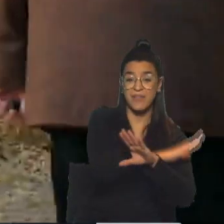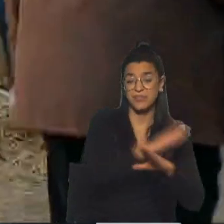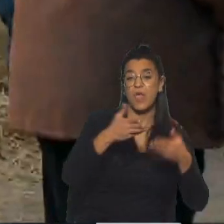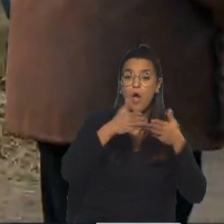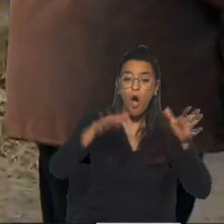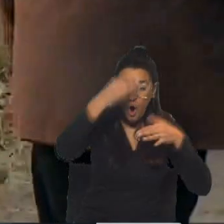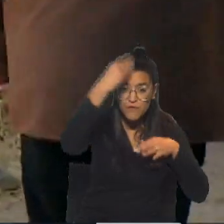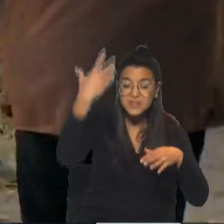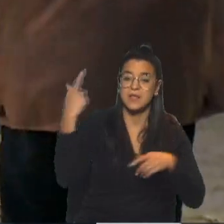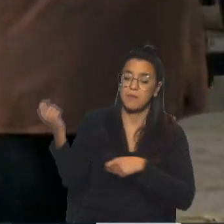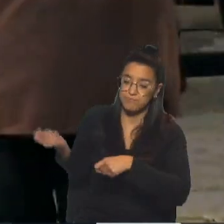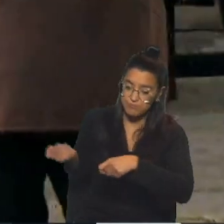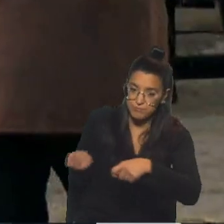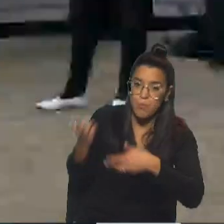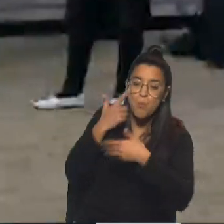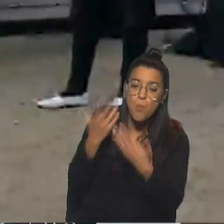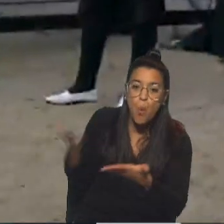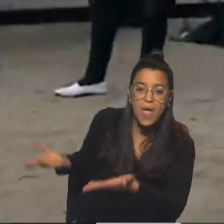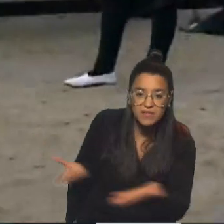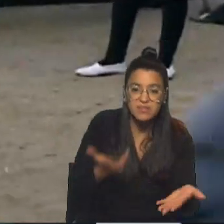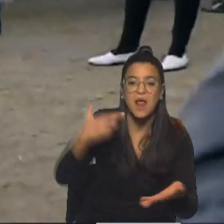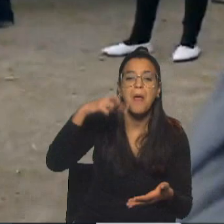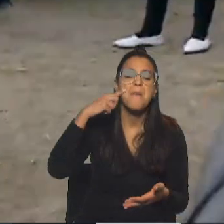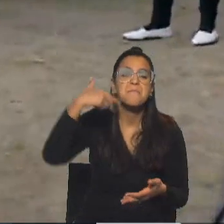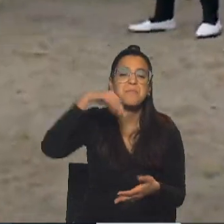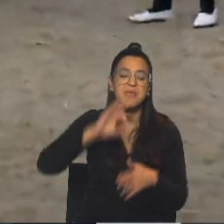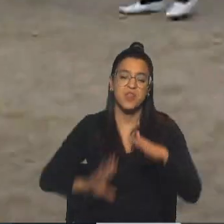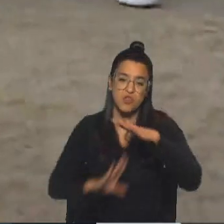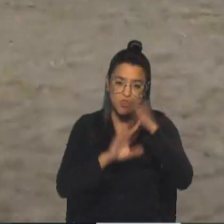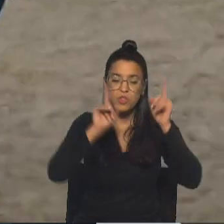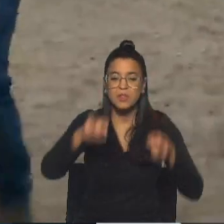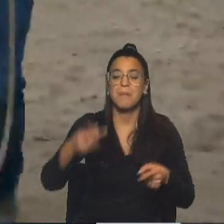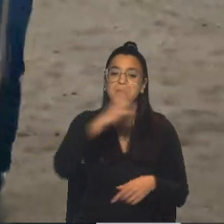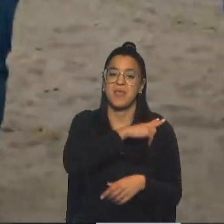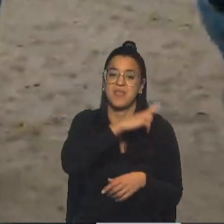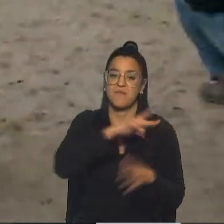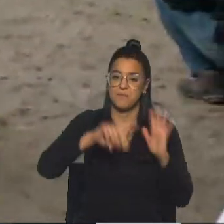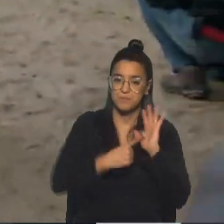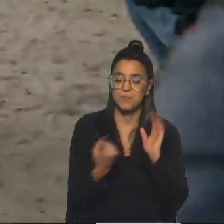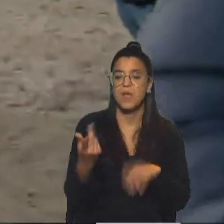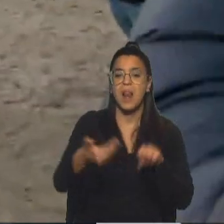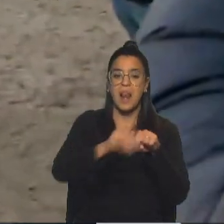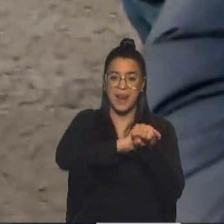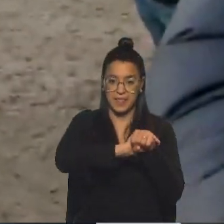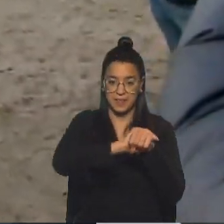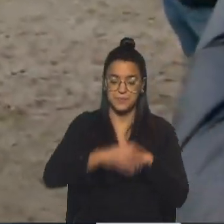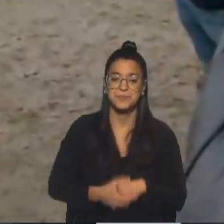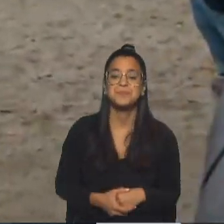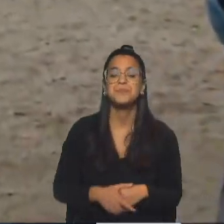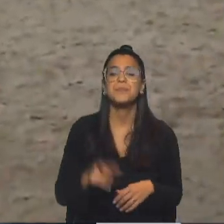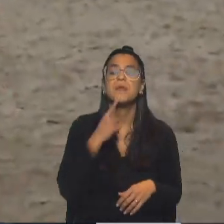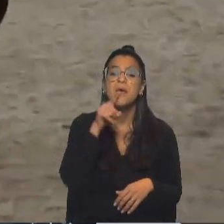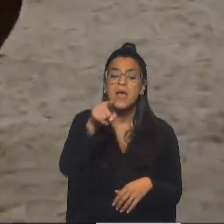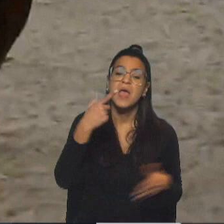el presidente de la sociedad rural, Nicolás Pino, y el jefe de gobierno de la ciudad de Buenos Aires, Horacio Rodríguez Larreta.